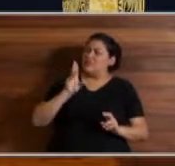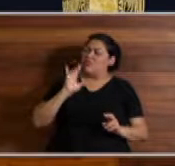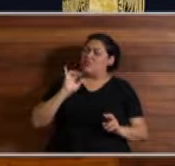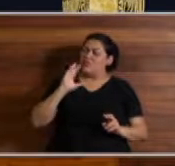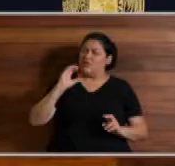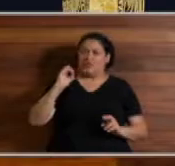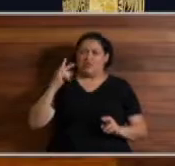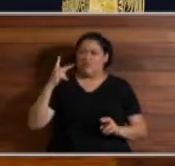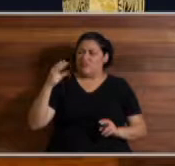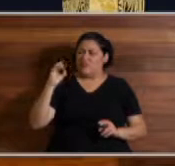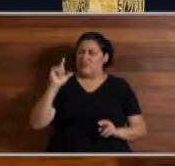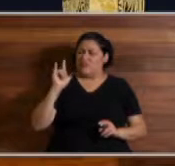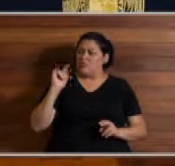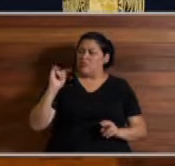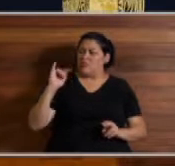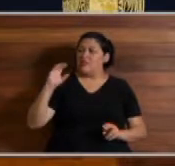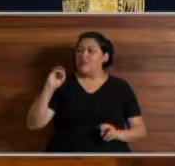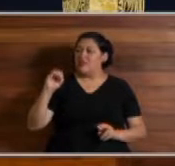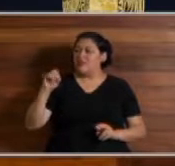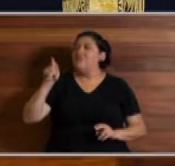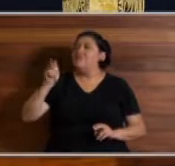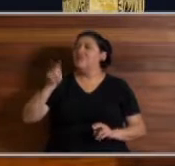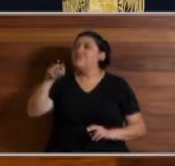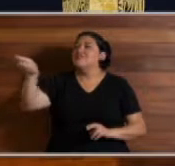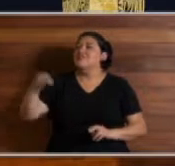me pase su carta de amor.